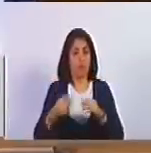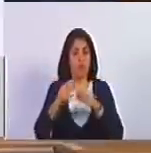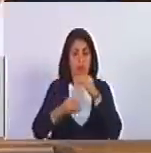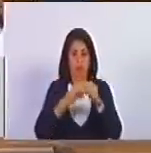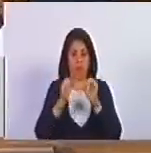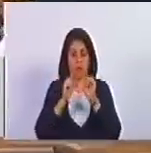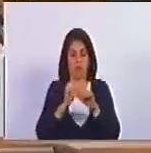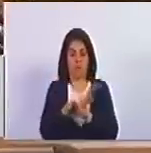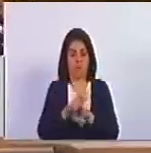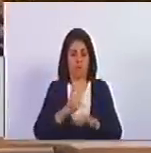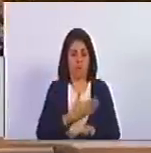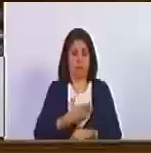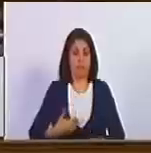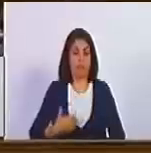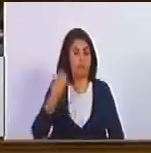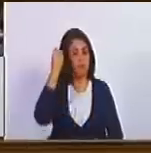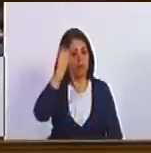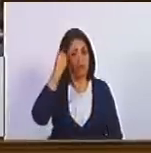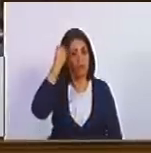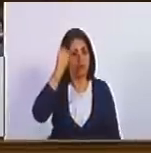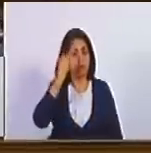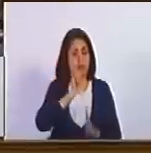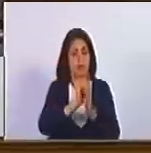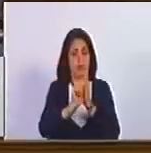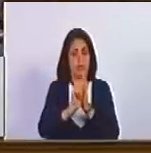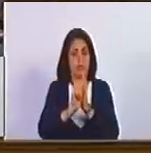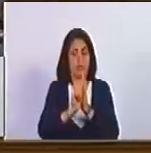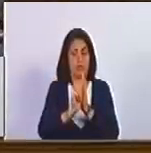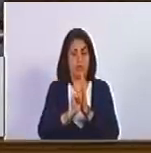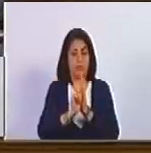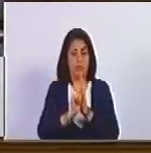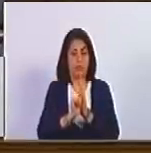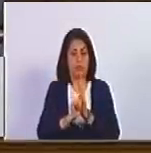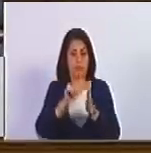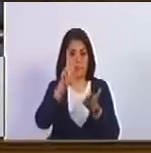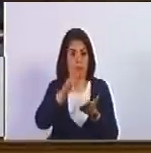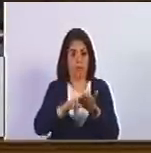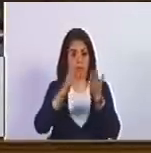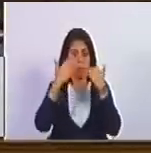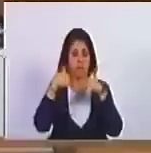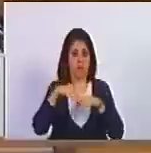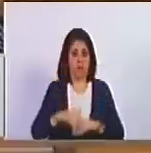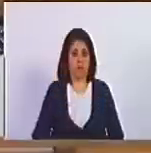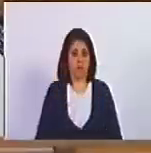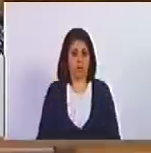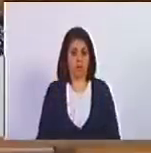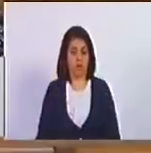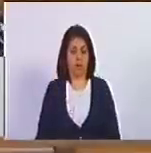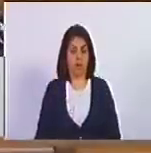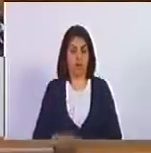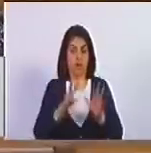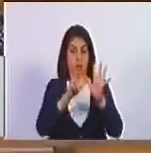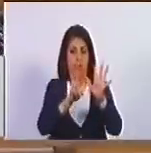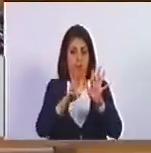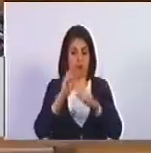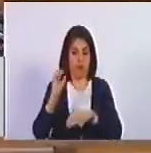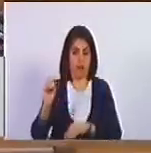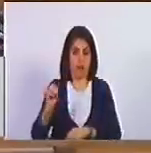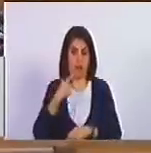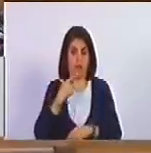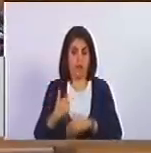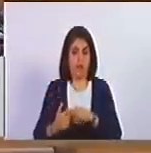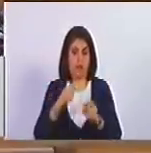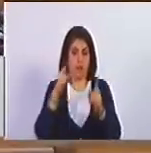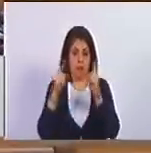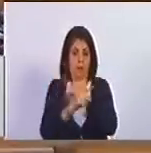constituidas. Es todo, señor presidente. En consideración el artículo. Aprobado. Siguiente, secretaria. 70. Se propone aprobar